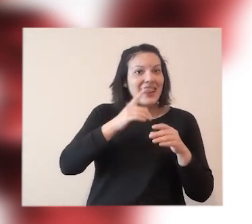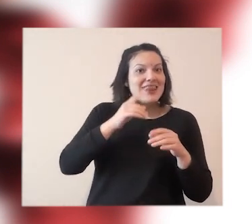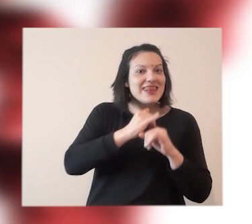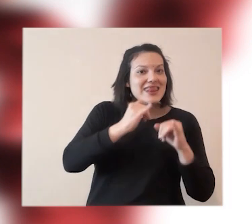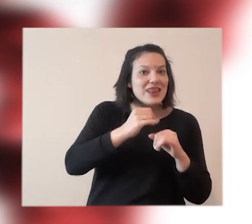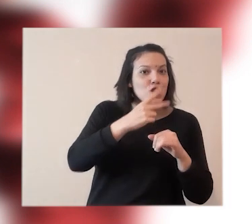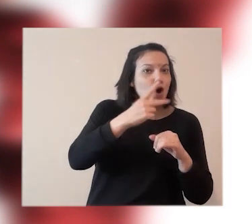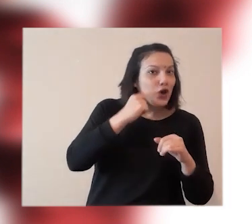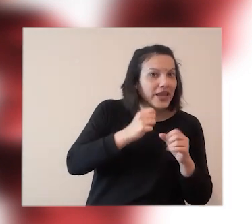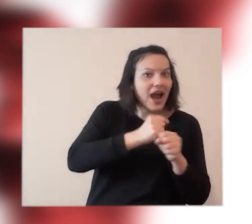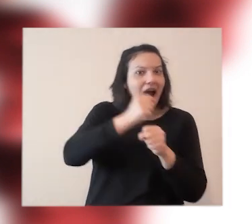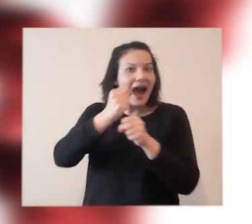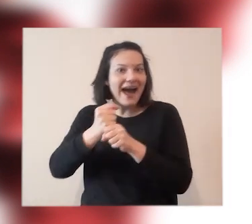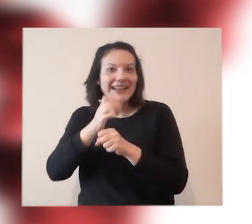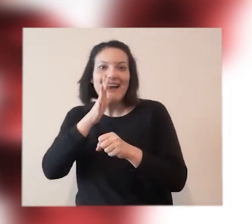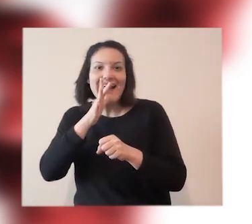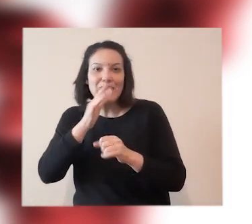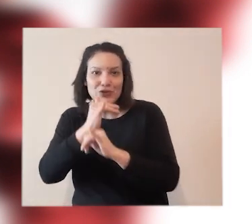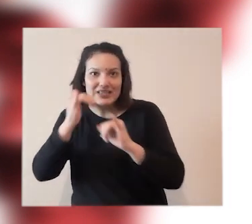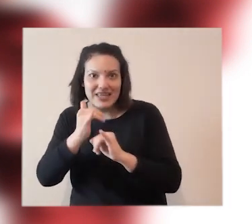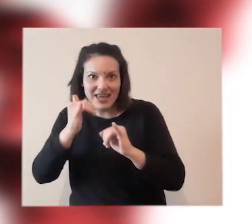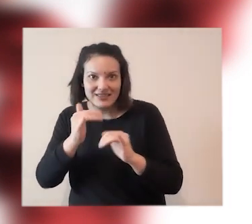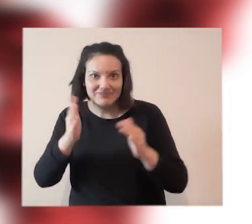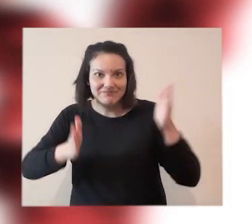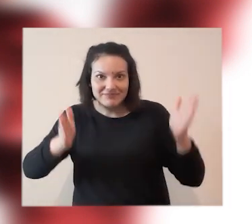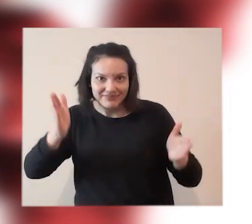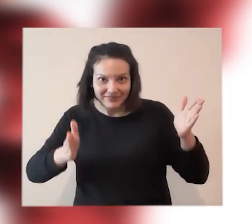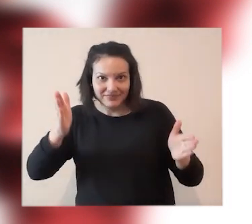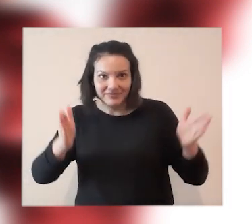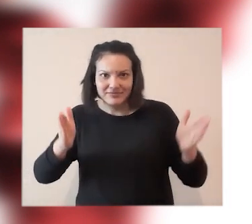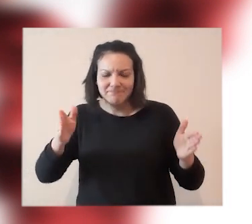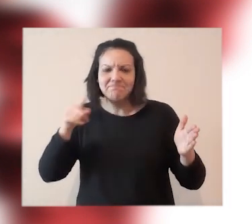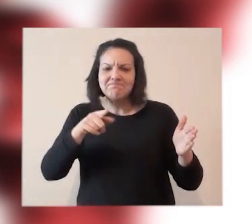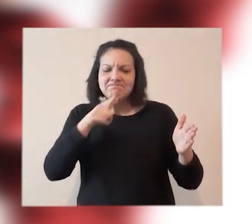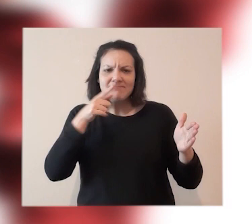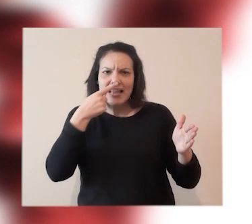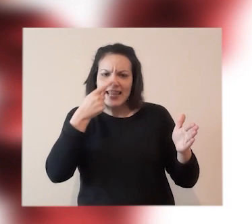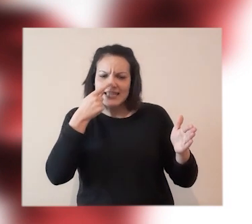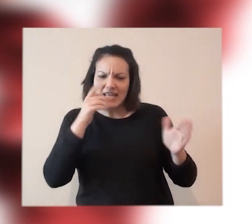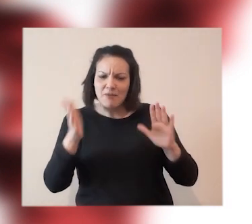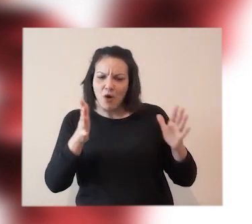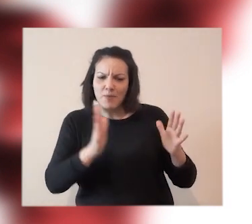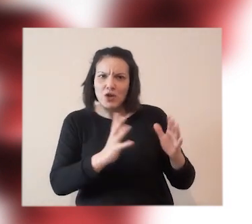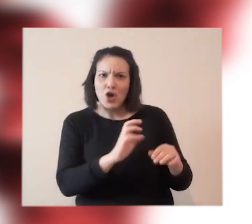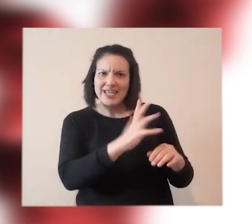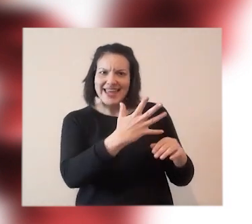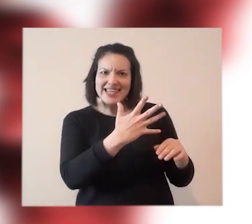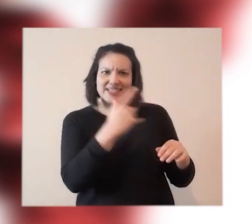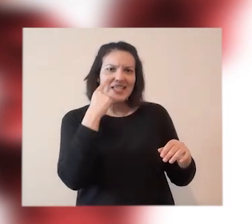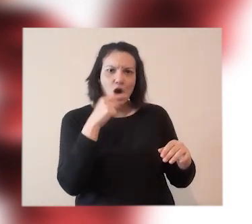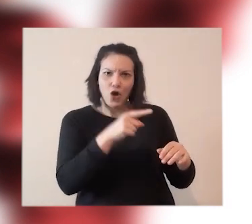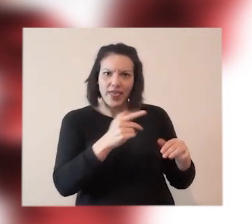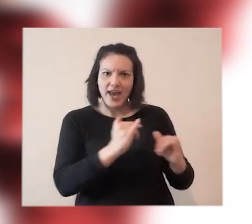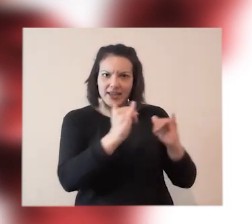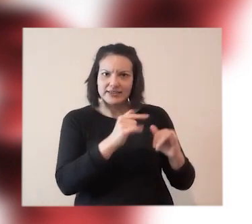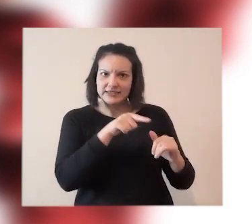día 14. Pero acá aparece algo interesante, que es un valor, digamos, de una media de 5 días aproximadamente, donde a partir de